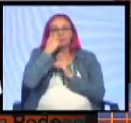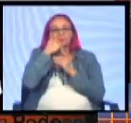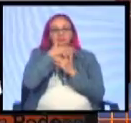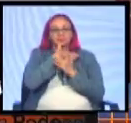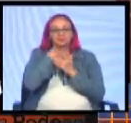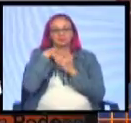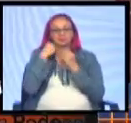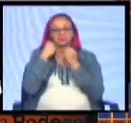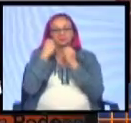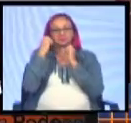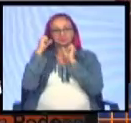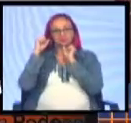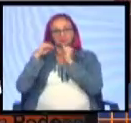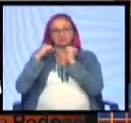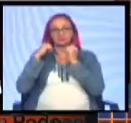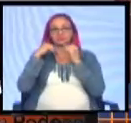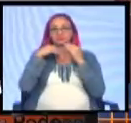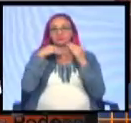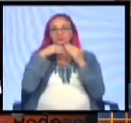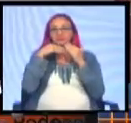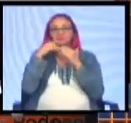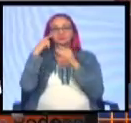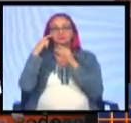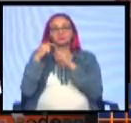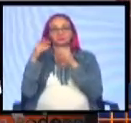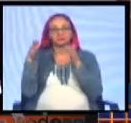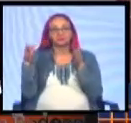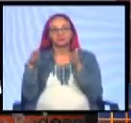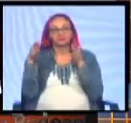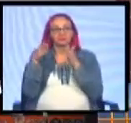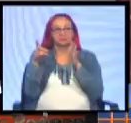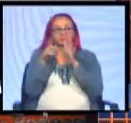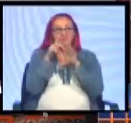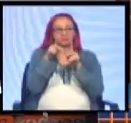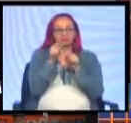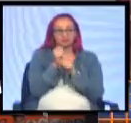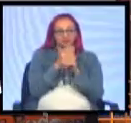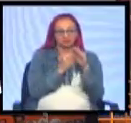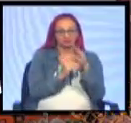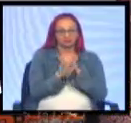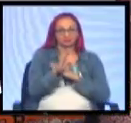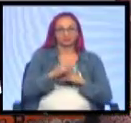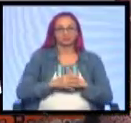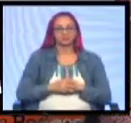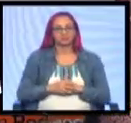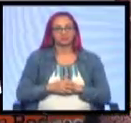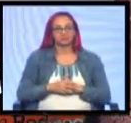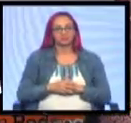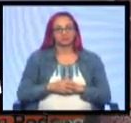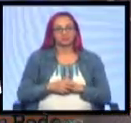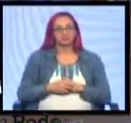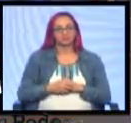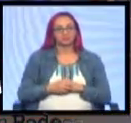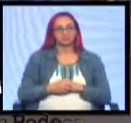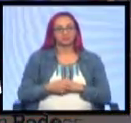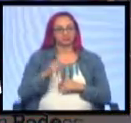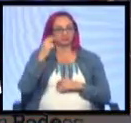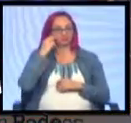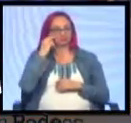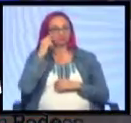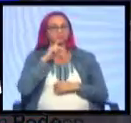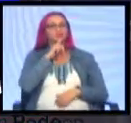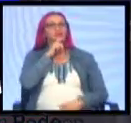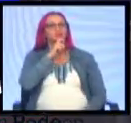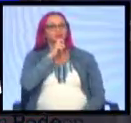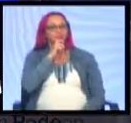encanta poder estar tan cerca y poder propiciar los derechos de las personas con discapacidad. Vea, doña Delia, es tan